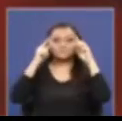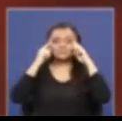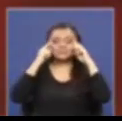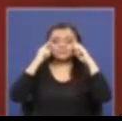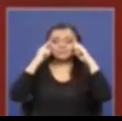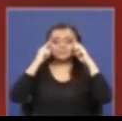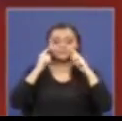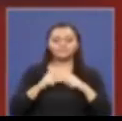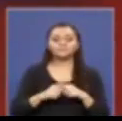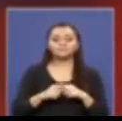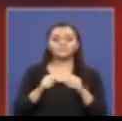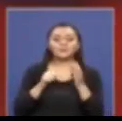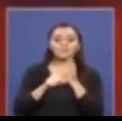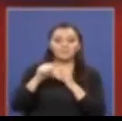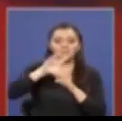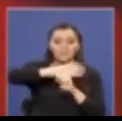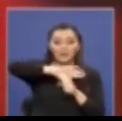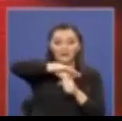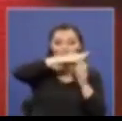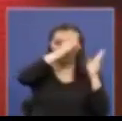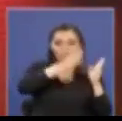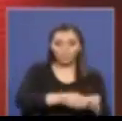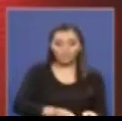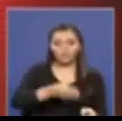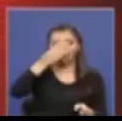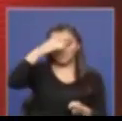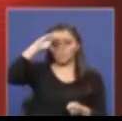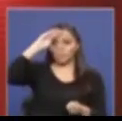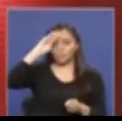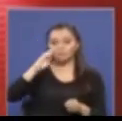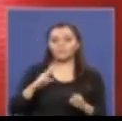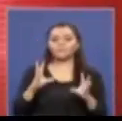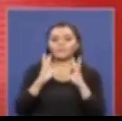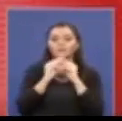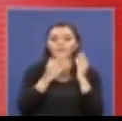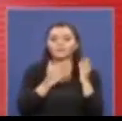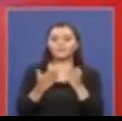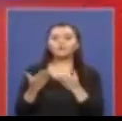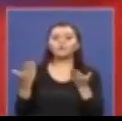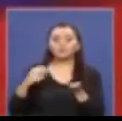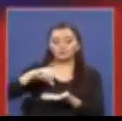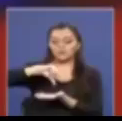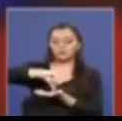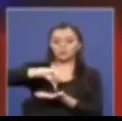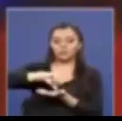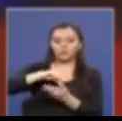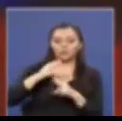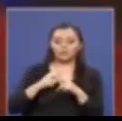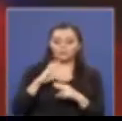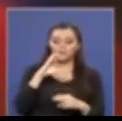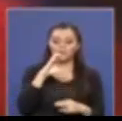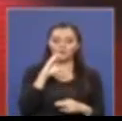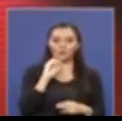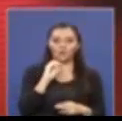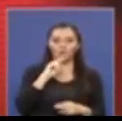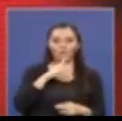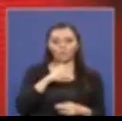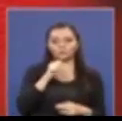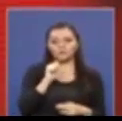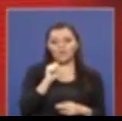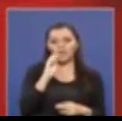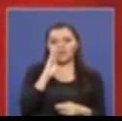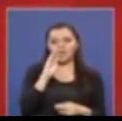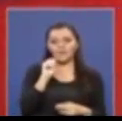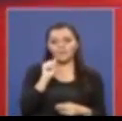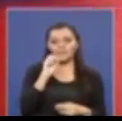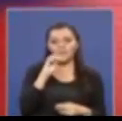estuvieron cancilleres de varios países, entre ellos de Cuba. Esta cumbre se daba en Cochabamba, una hermosa ciudad boliviana,